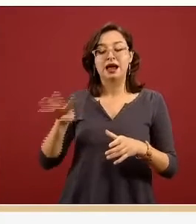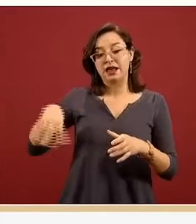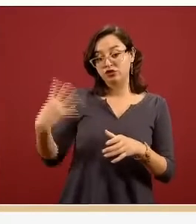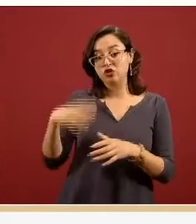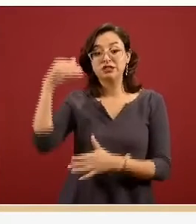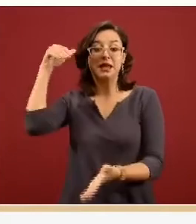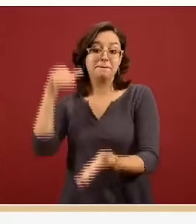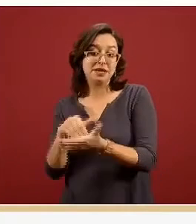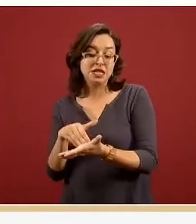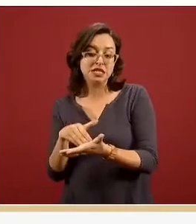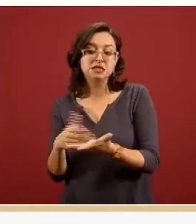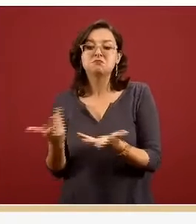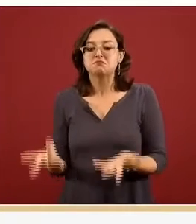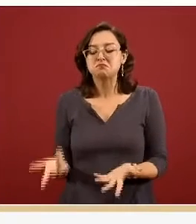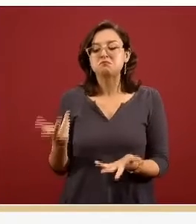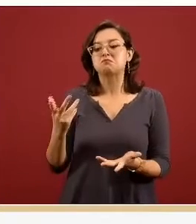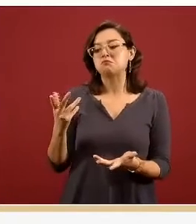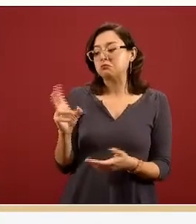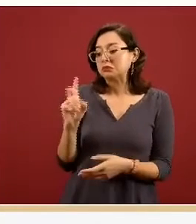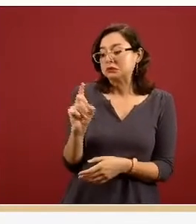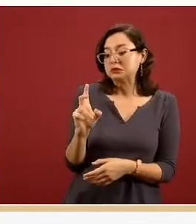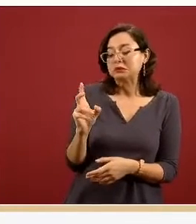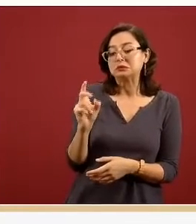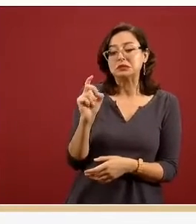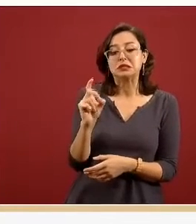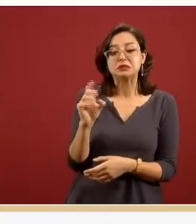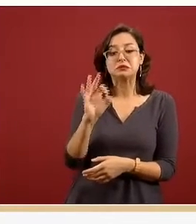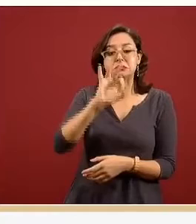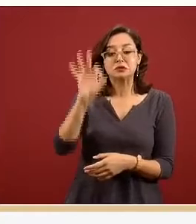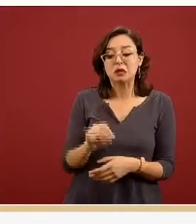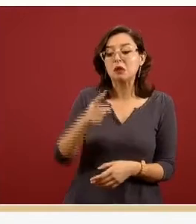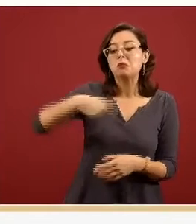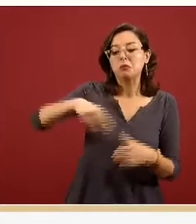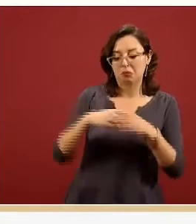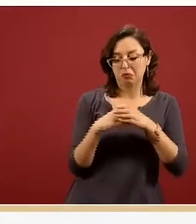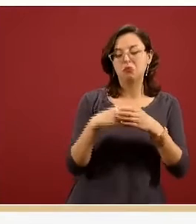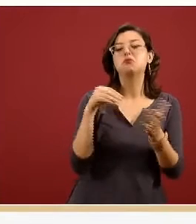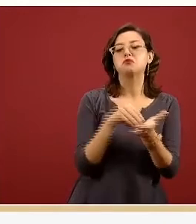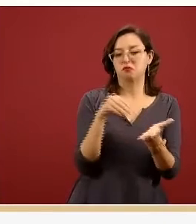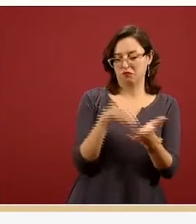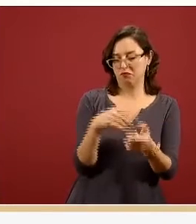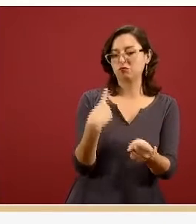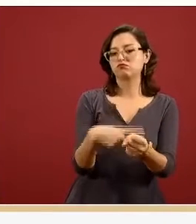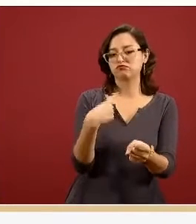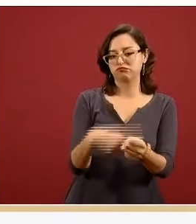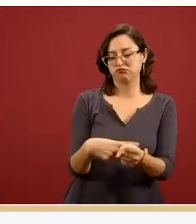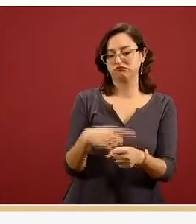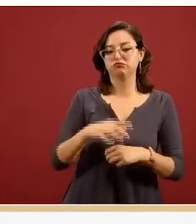que representan realmente la epidemia activa en México.